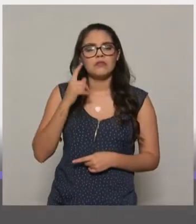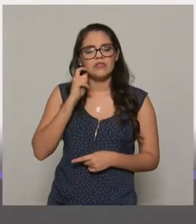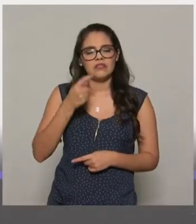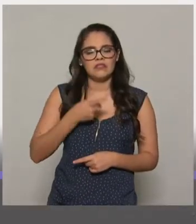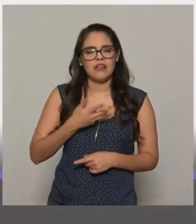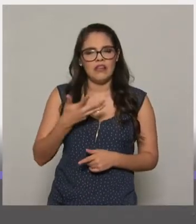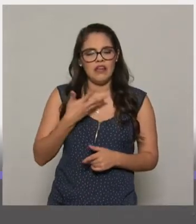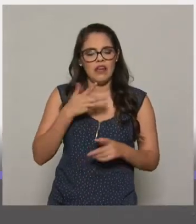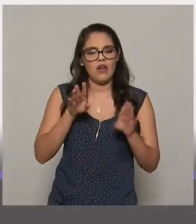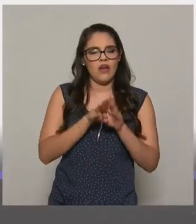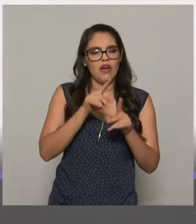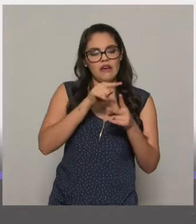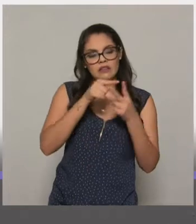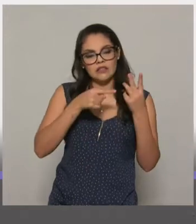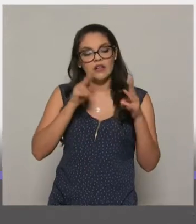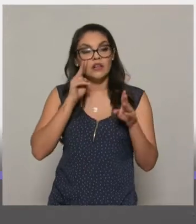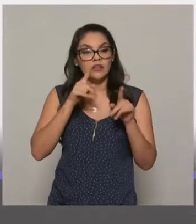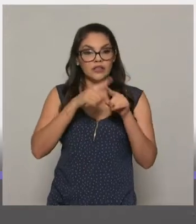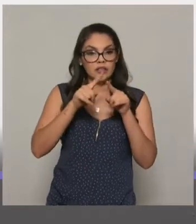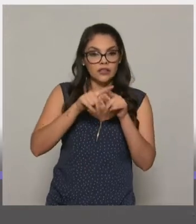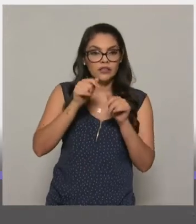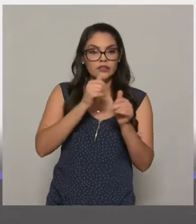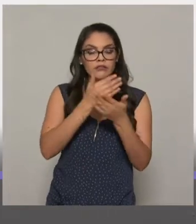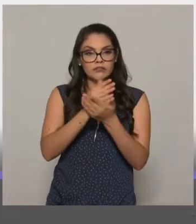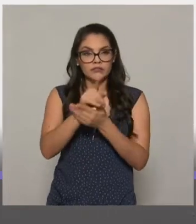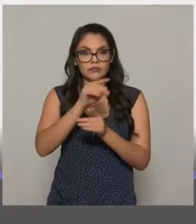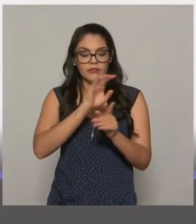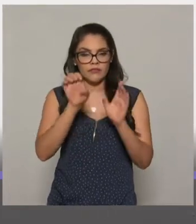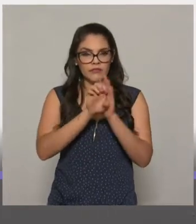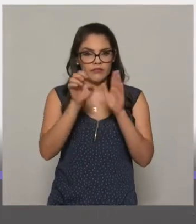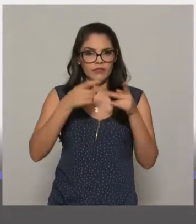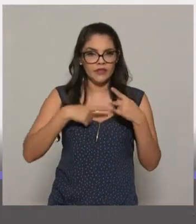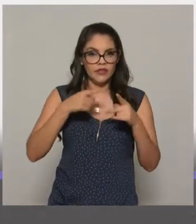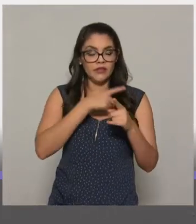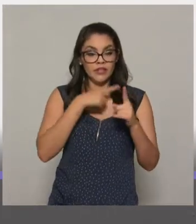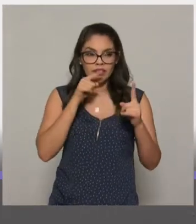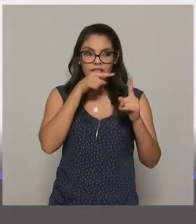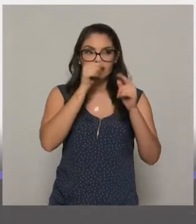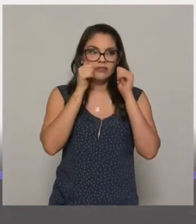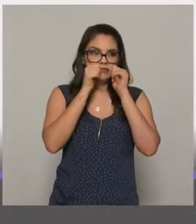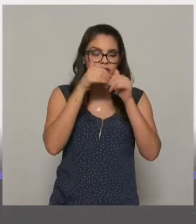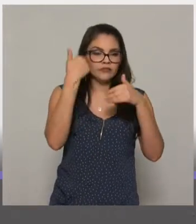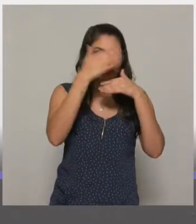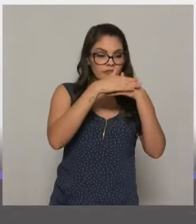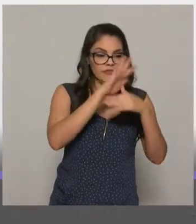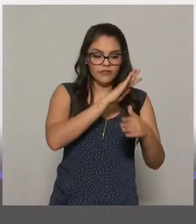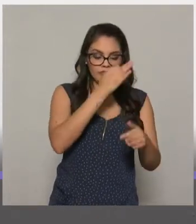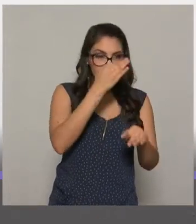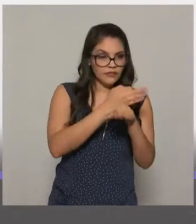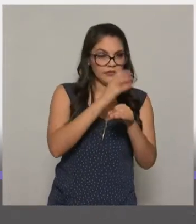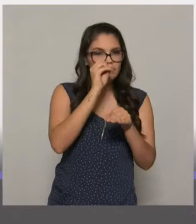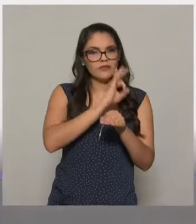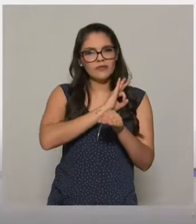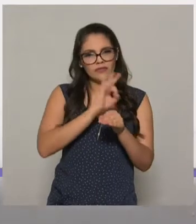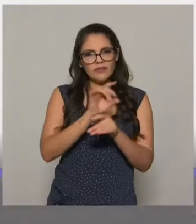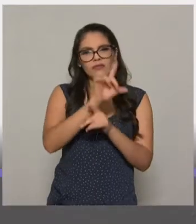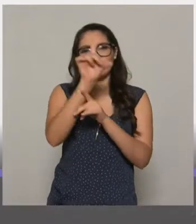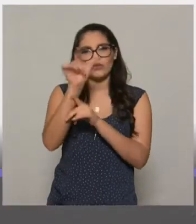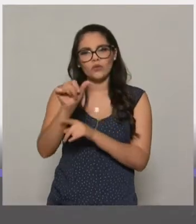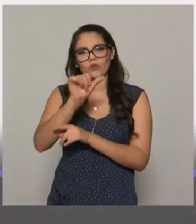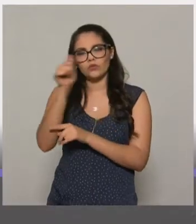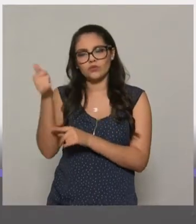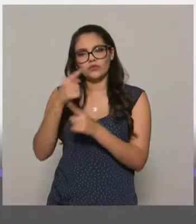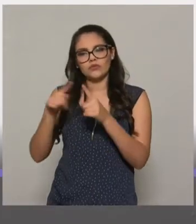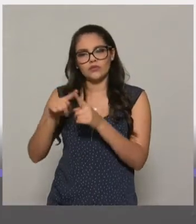una clasificación para poder saber cuáles son los pacientes que en algún momento van a tener que recibir atención ya sea en el momento o que lo pueden recibir en cualquier